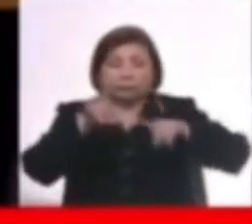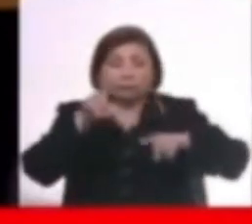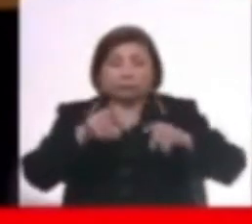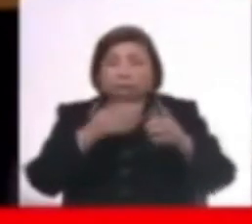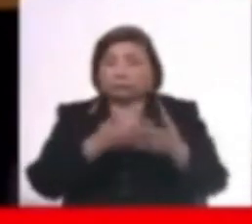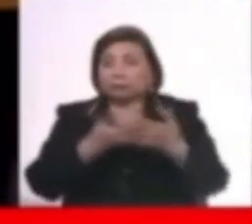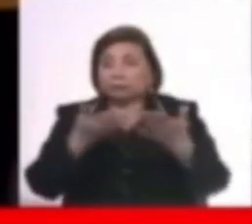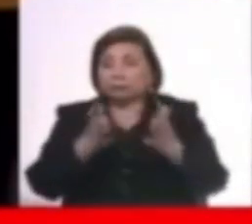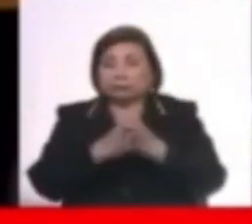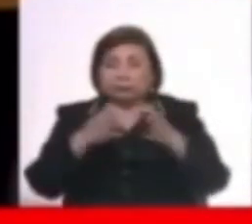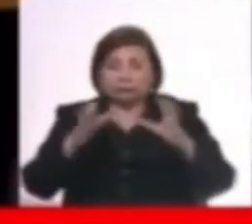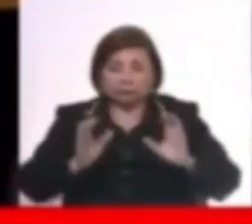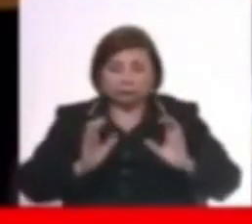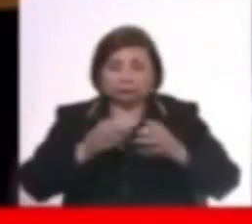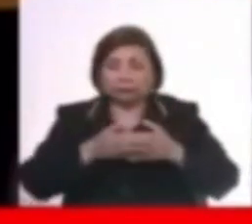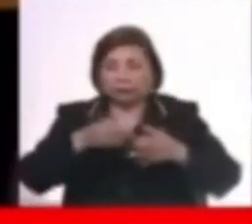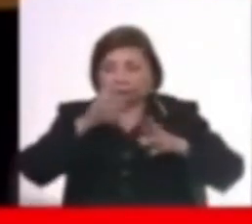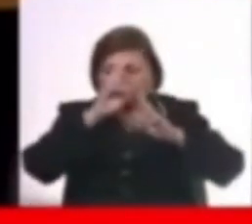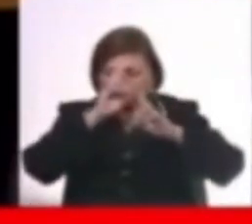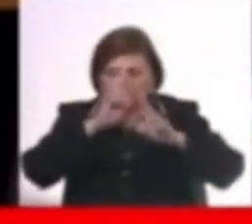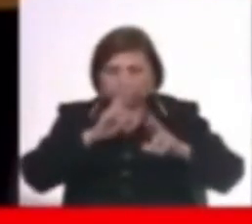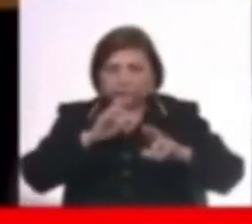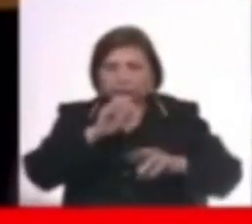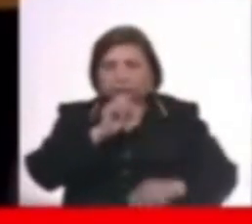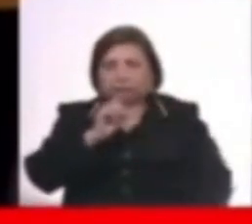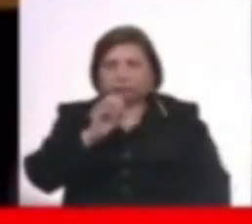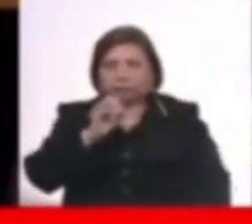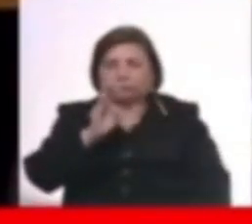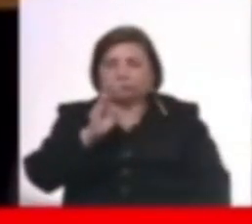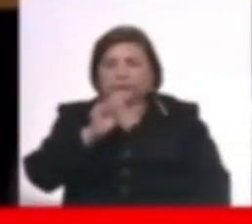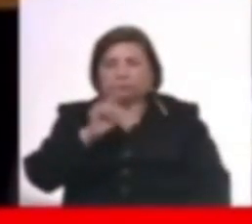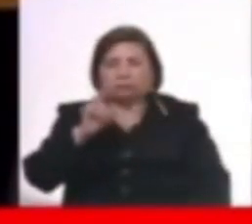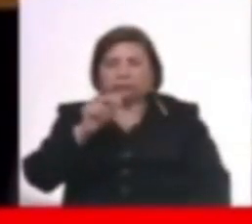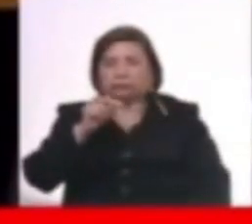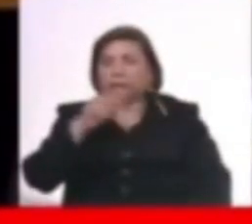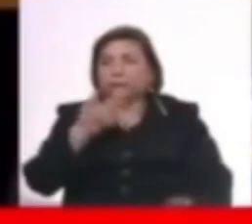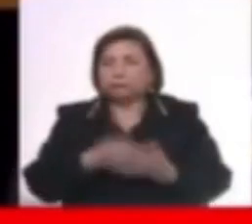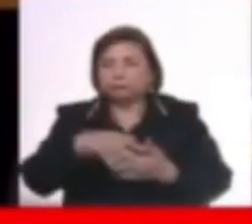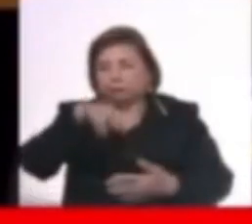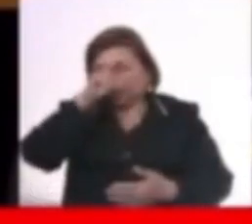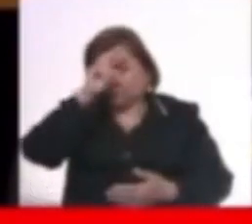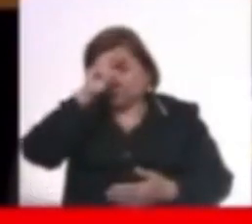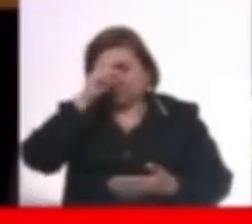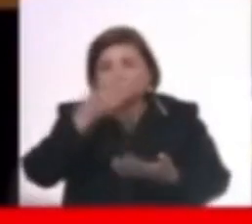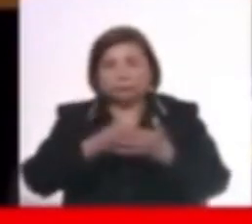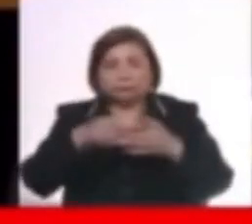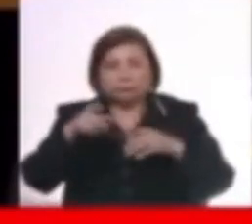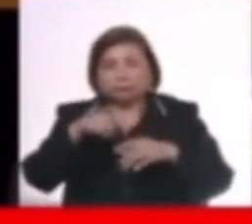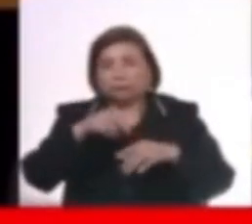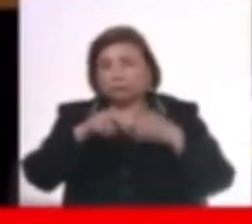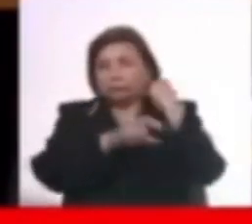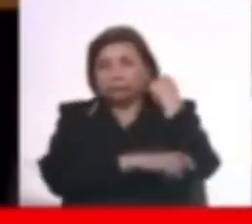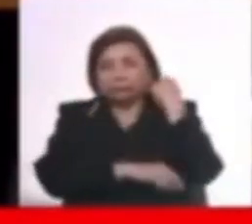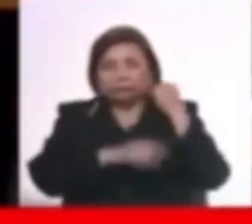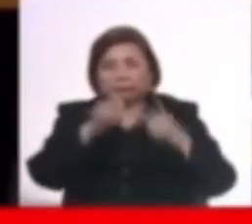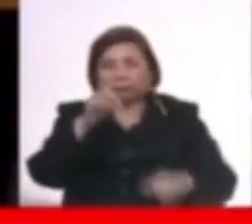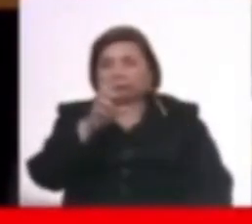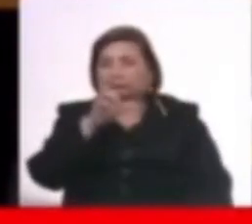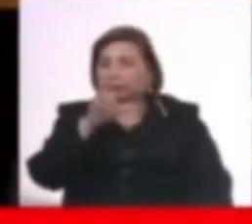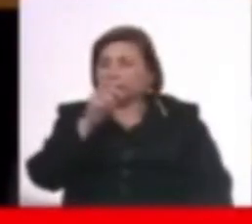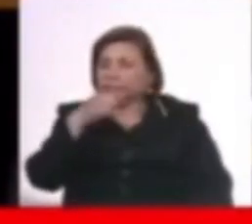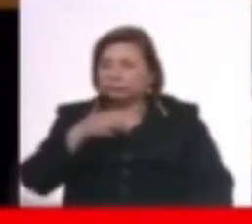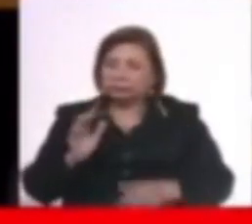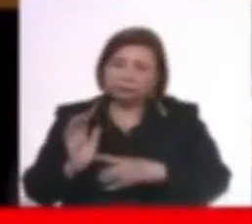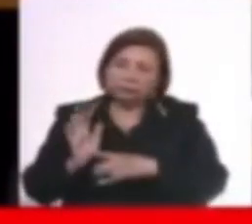hay en este congreso es respetar la soberanía de nuestro país del Perú de ese país que todos los 130 aquí